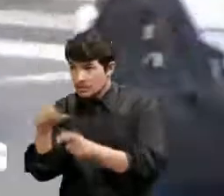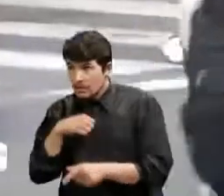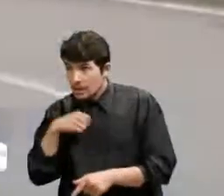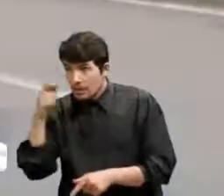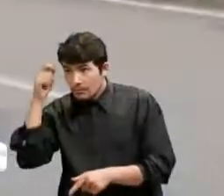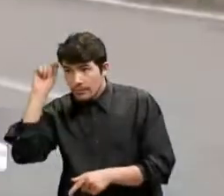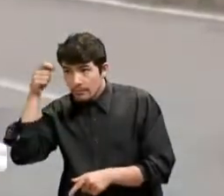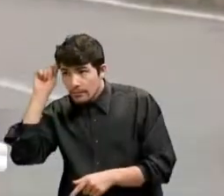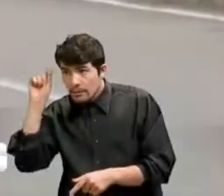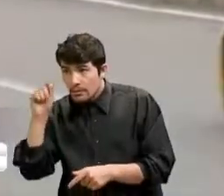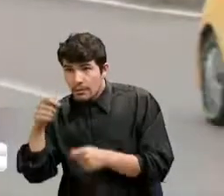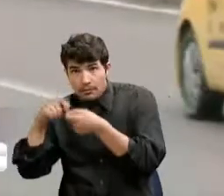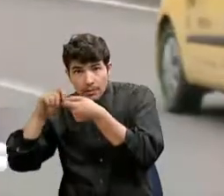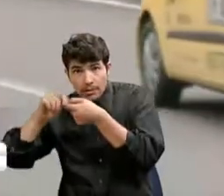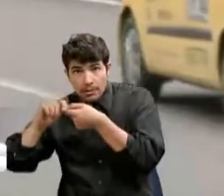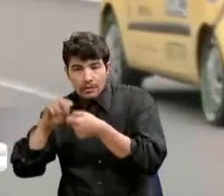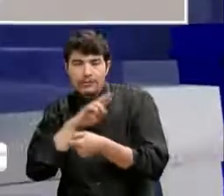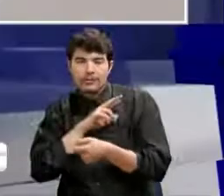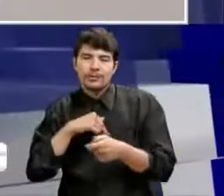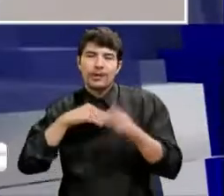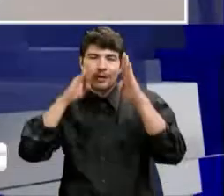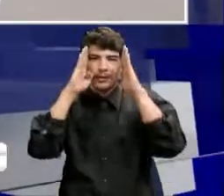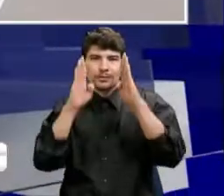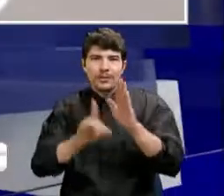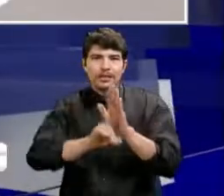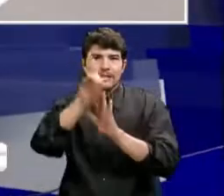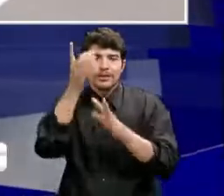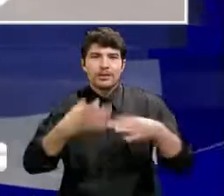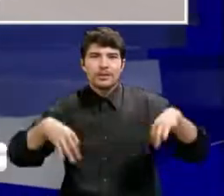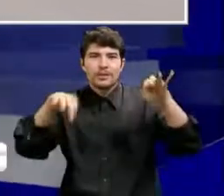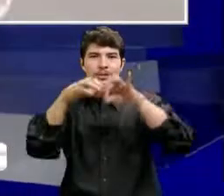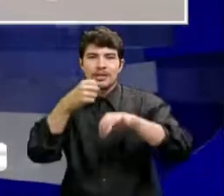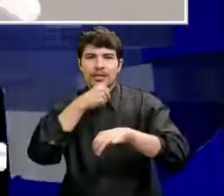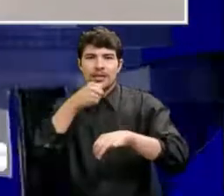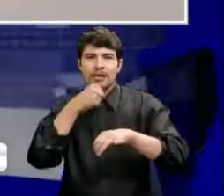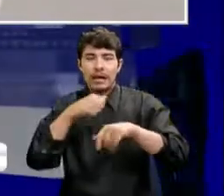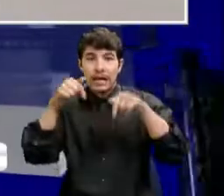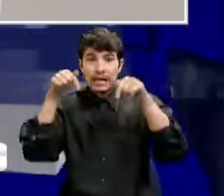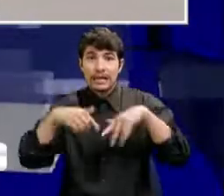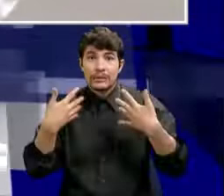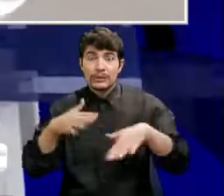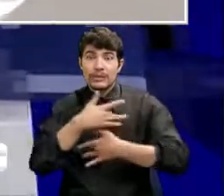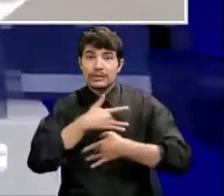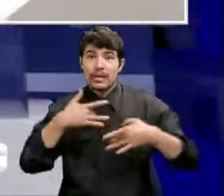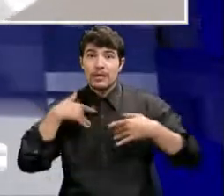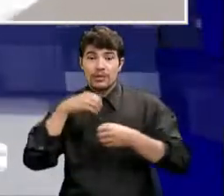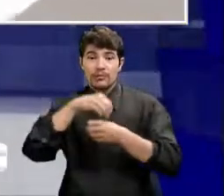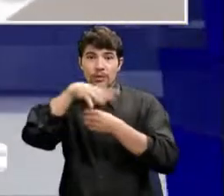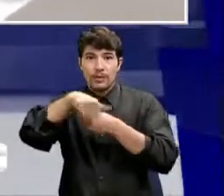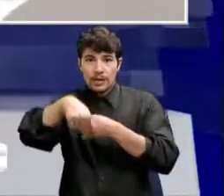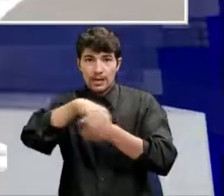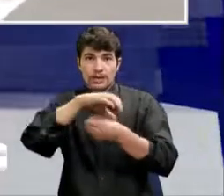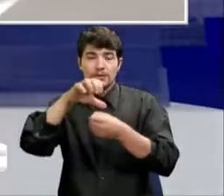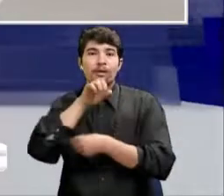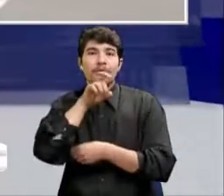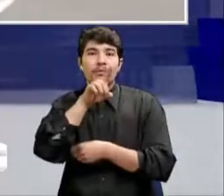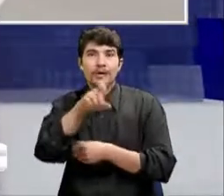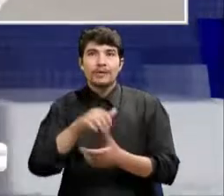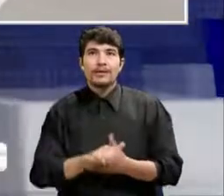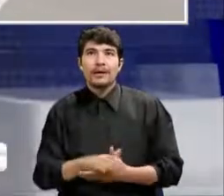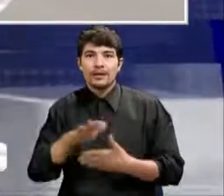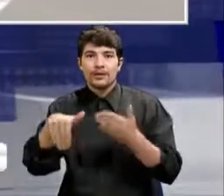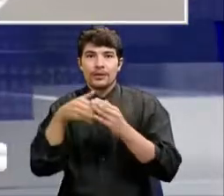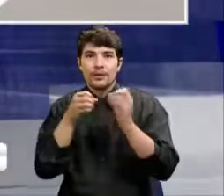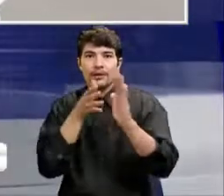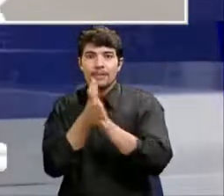piojos estaremos atentos al desarrollo de esta importante noticia que se considera de salud pública en la ciudad de bucaramanga esa sola información desde el